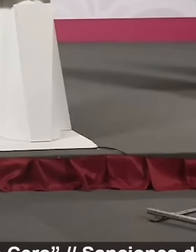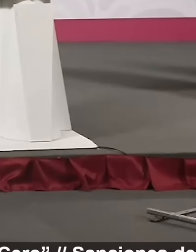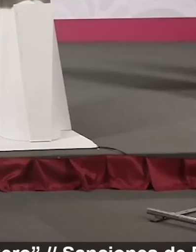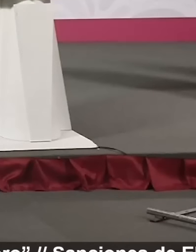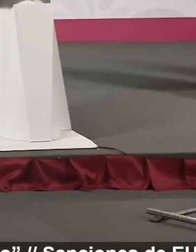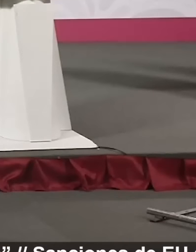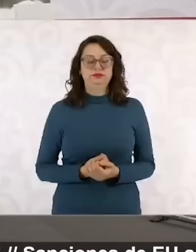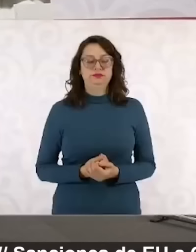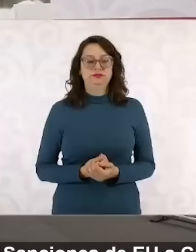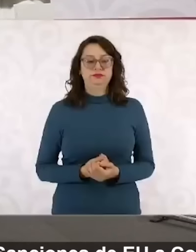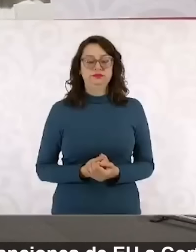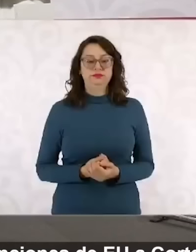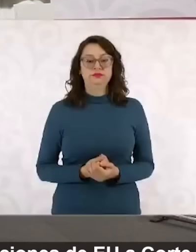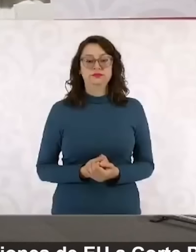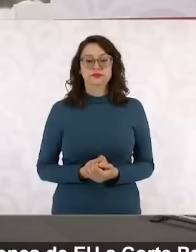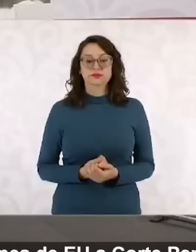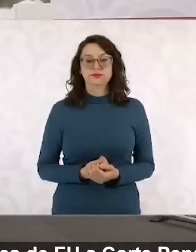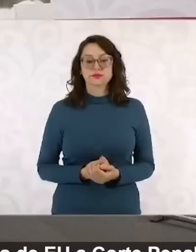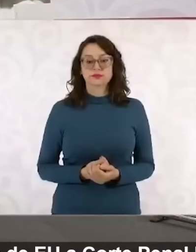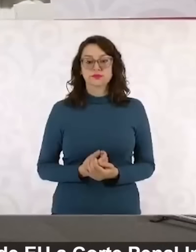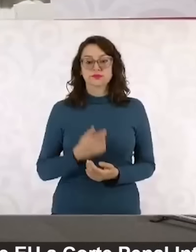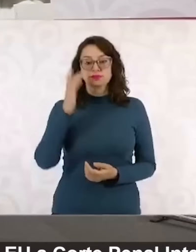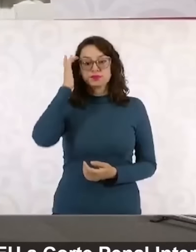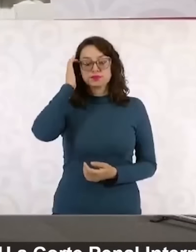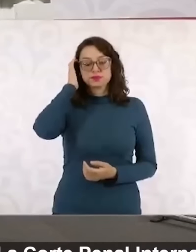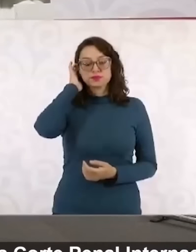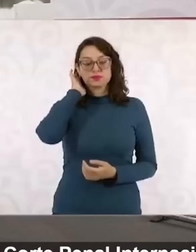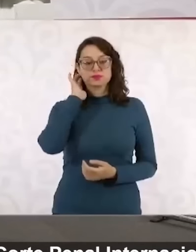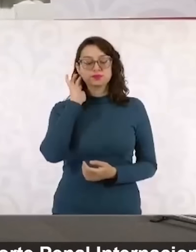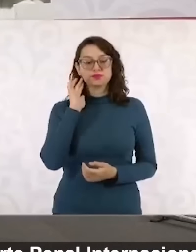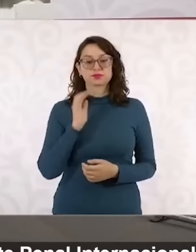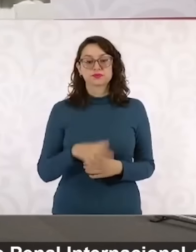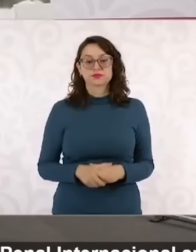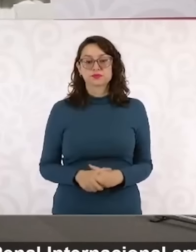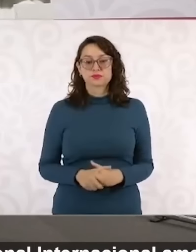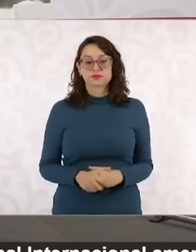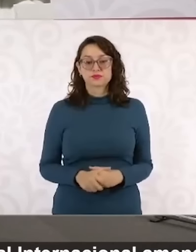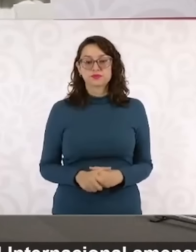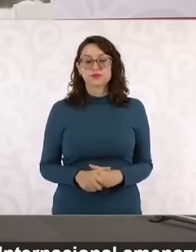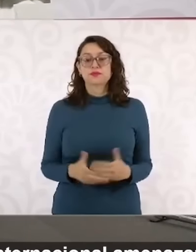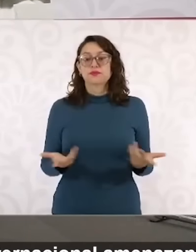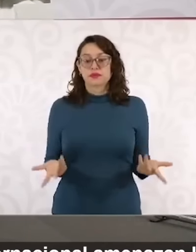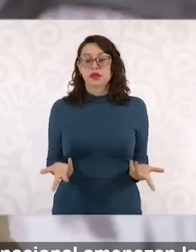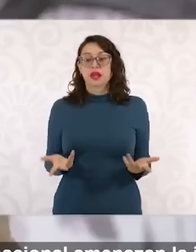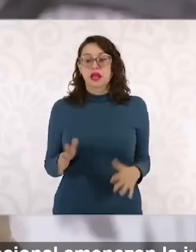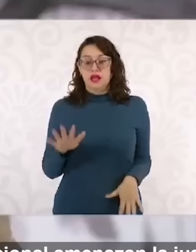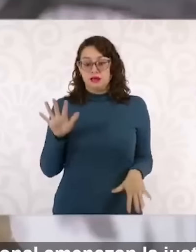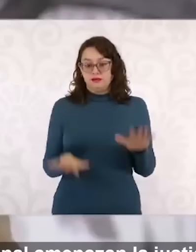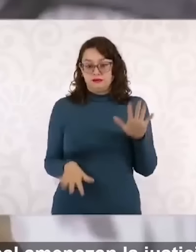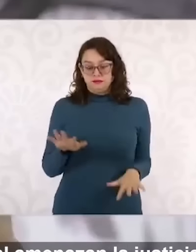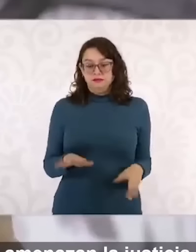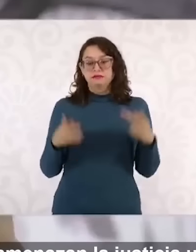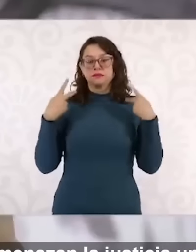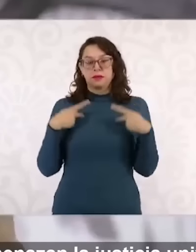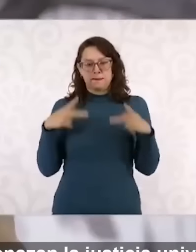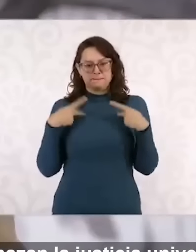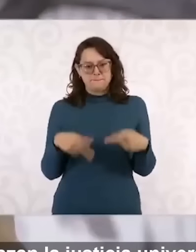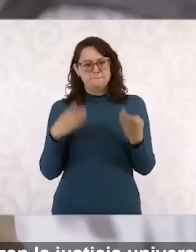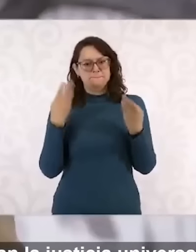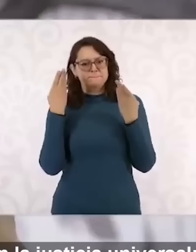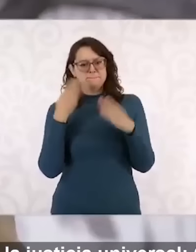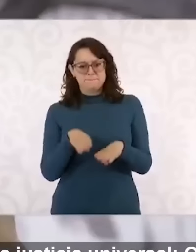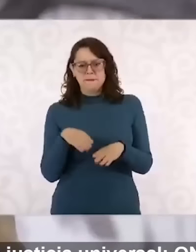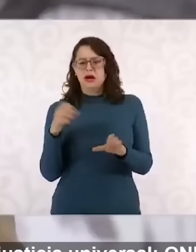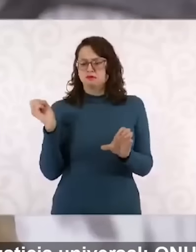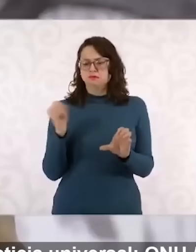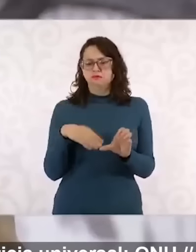ya se mencionó. En algunos casos, la persona sí recibe en su cuenta una parte mínima de